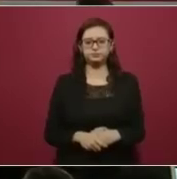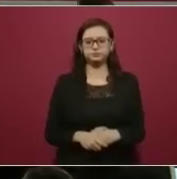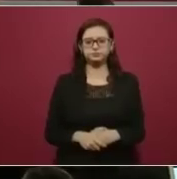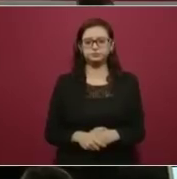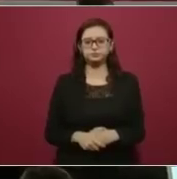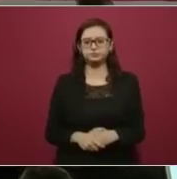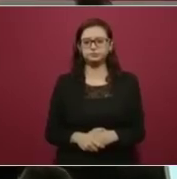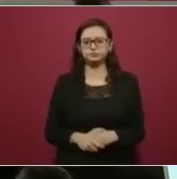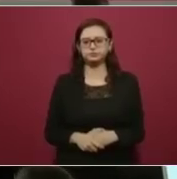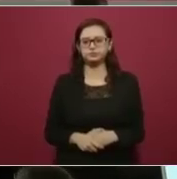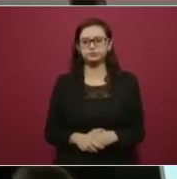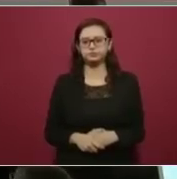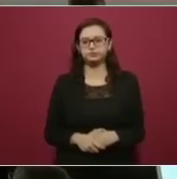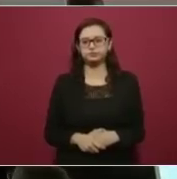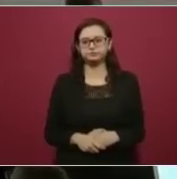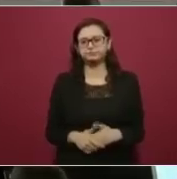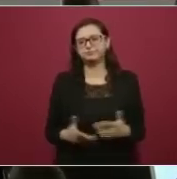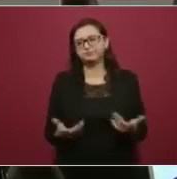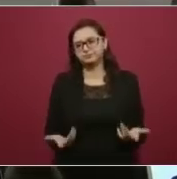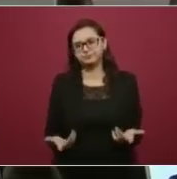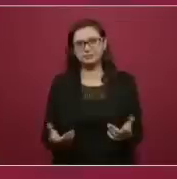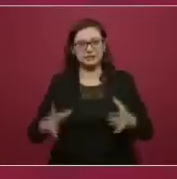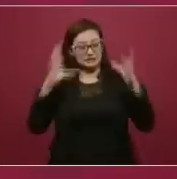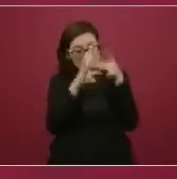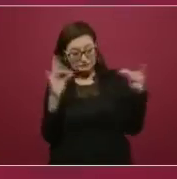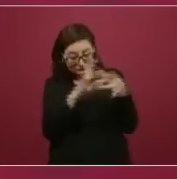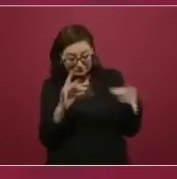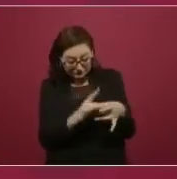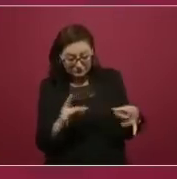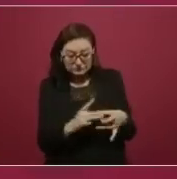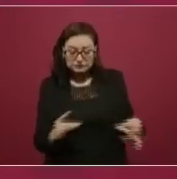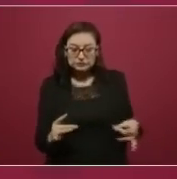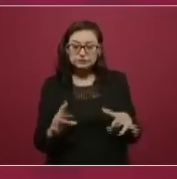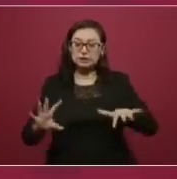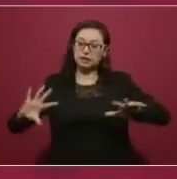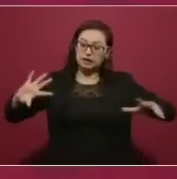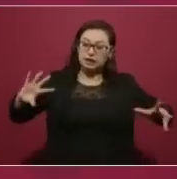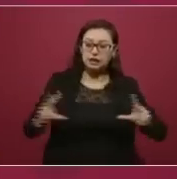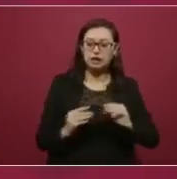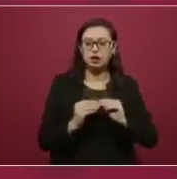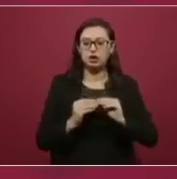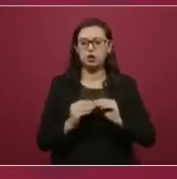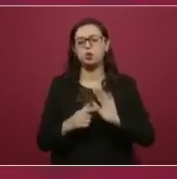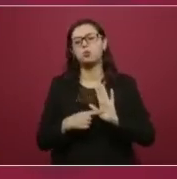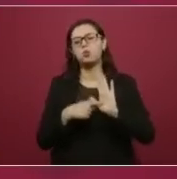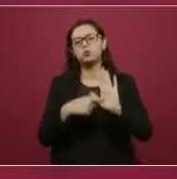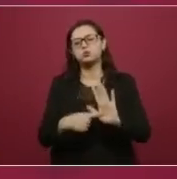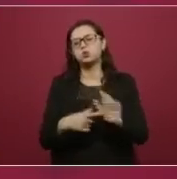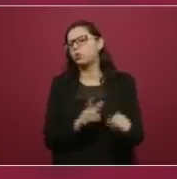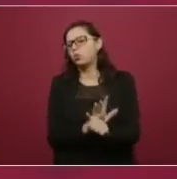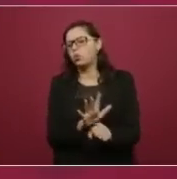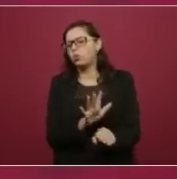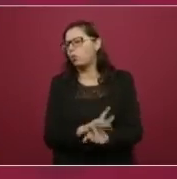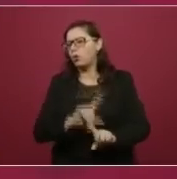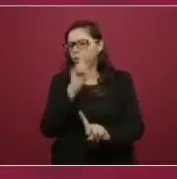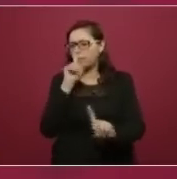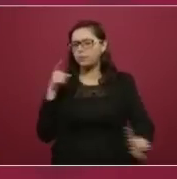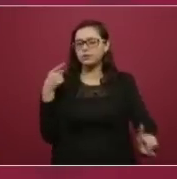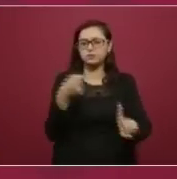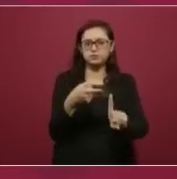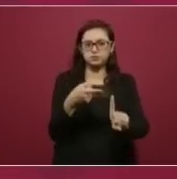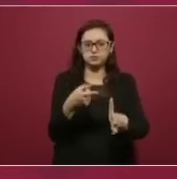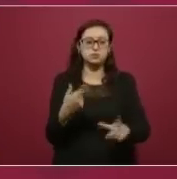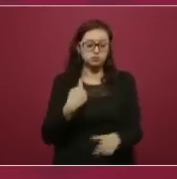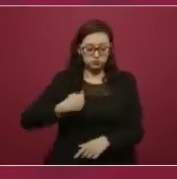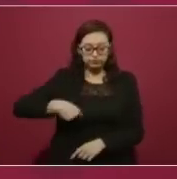Bueno, la conclusión es de que se está cumpliendo con que no